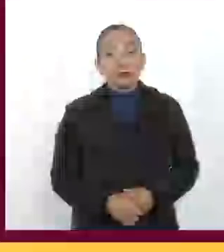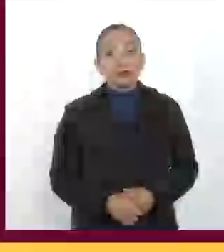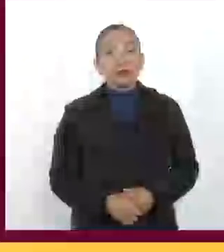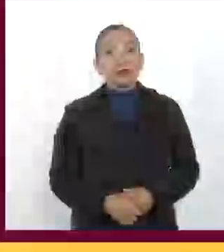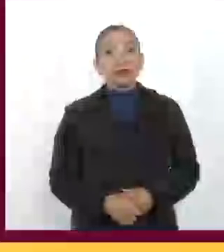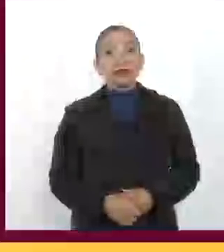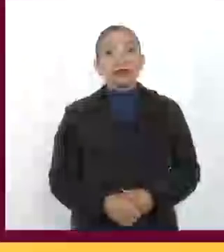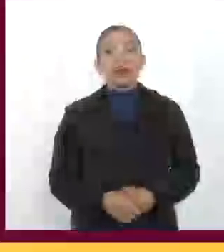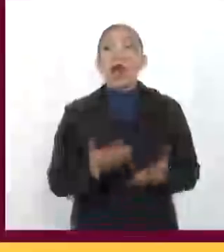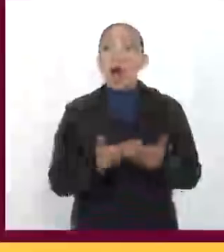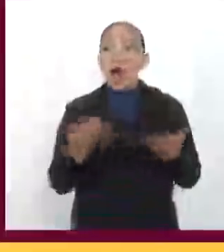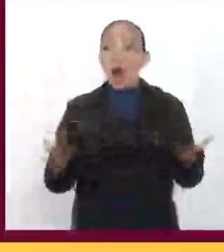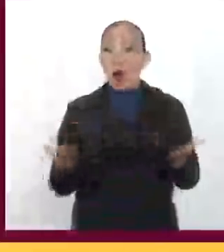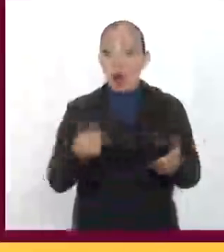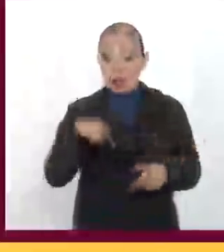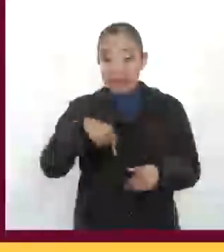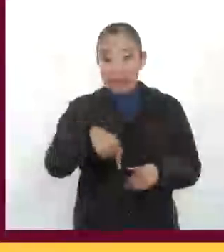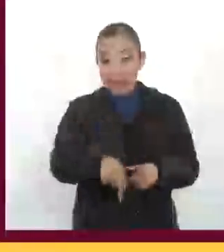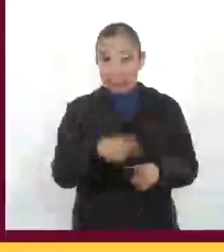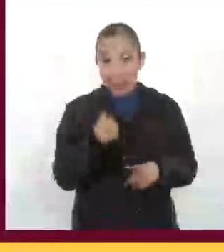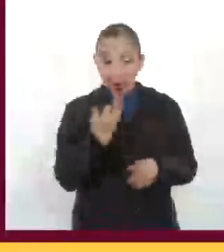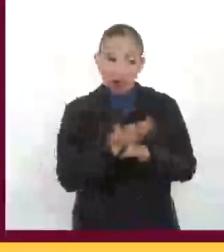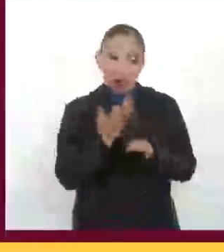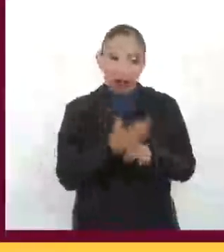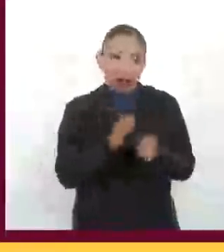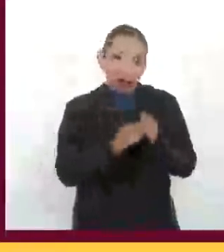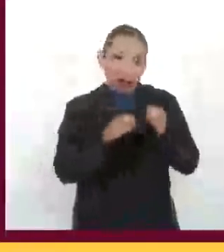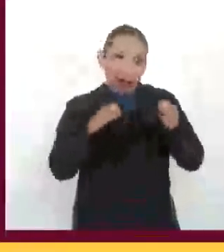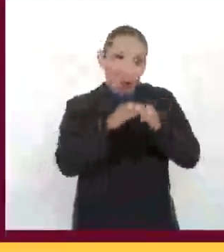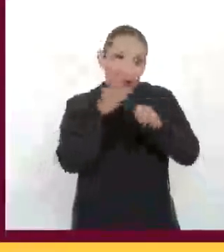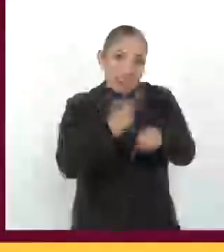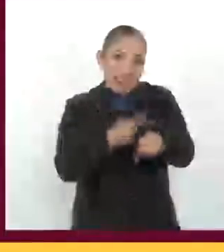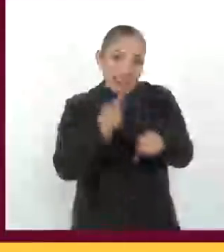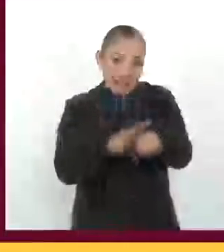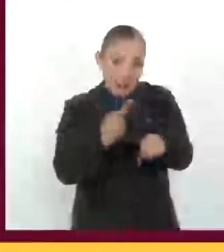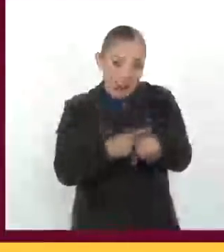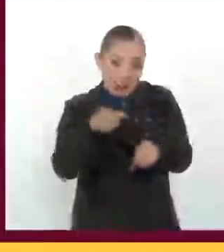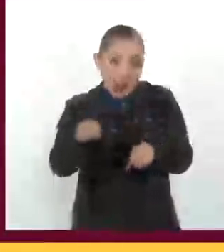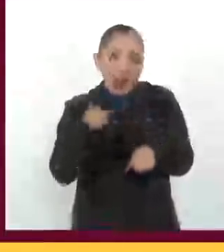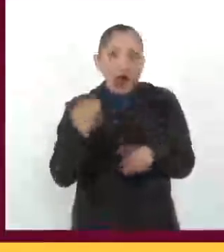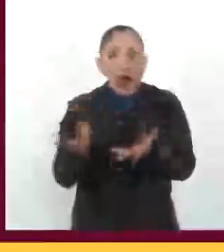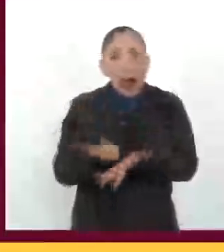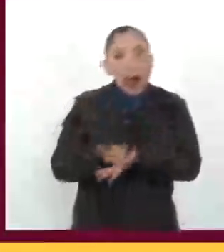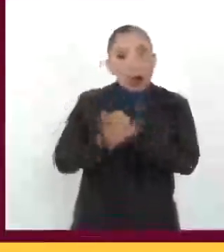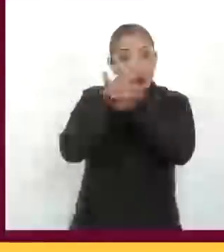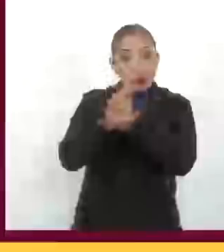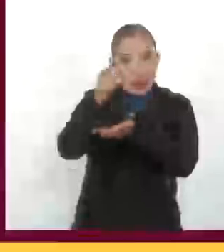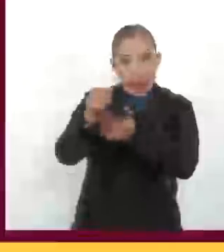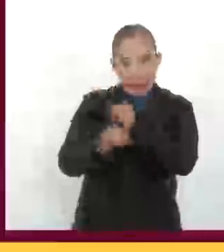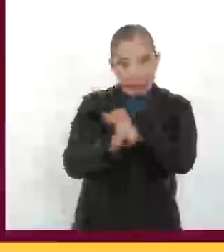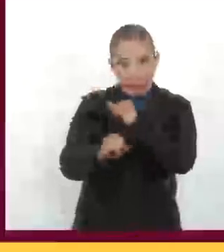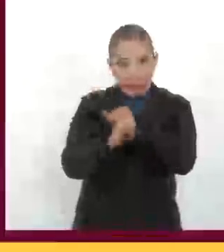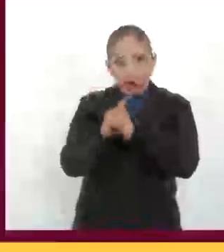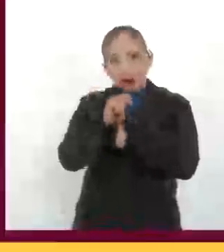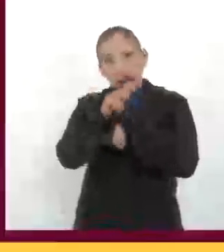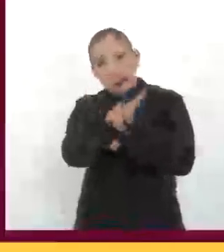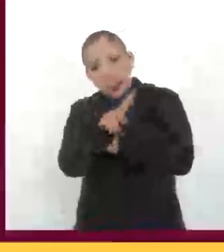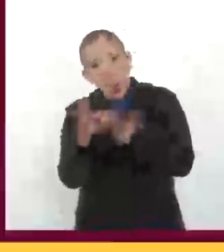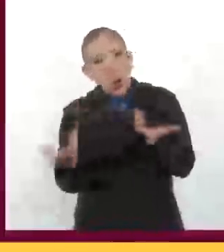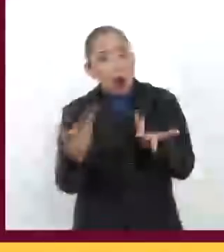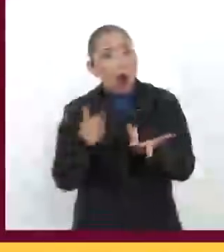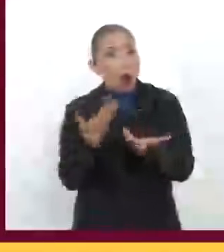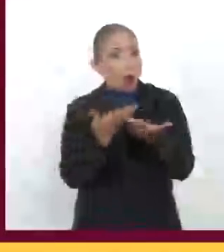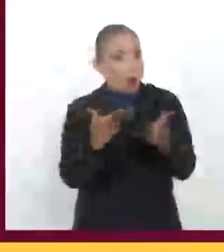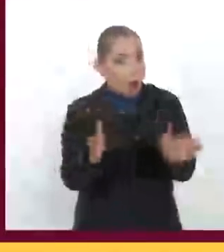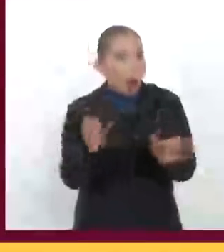académica. Ahora y durante esta contingencia aprovecharemos los avances tecnológicos para llegar hasta ustedes